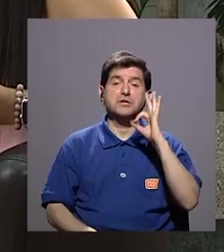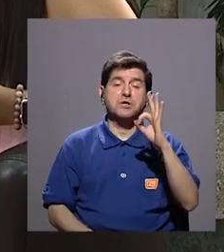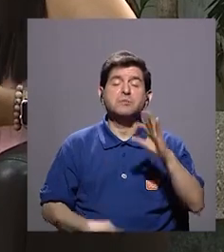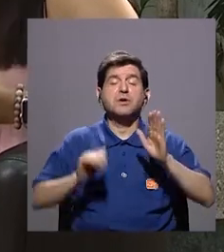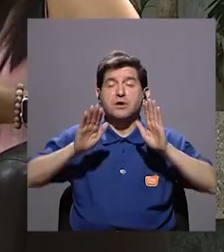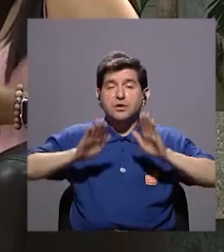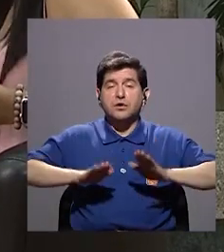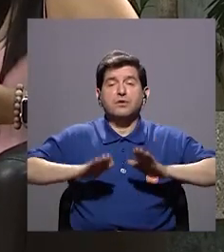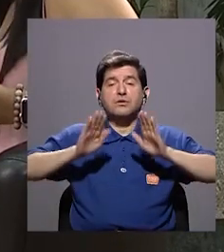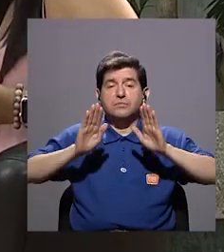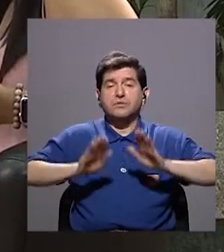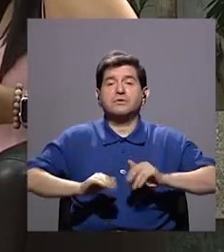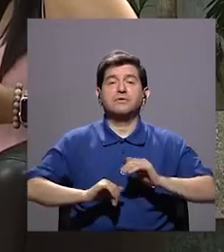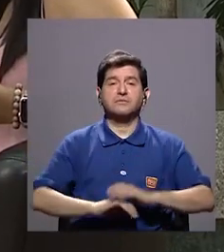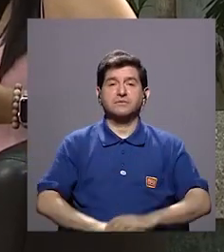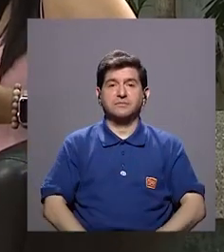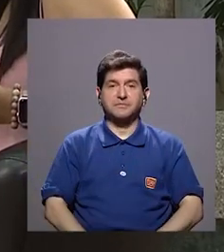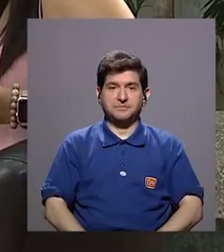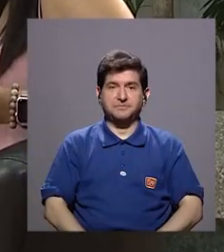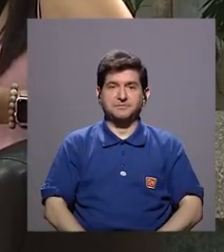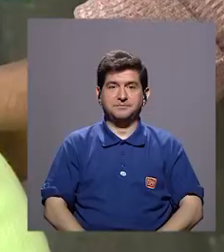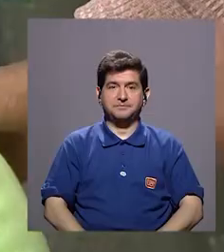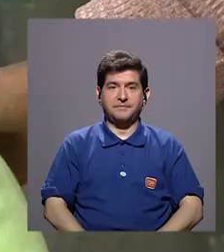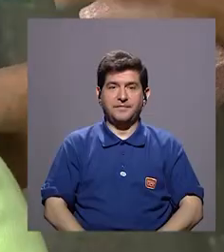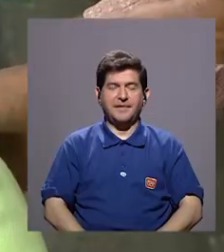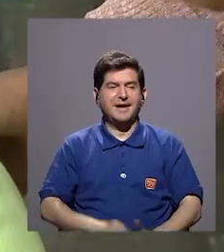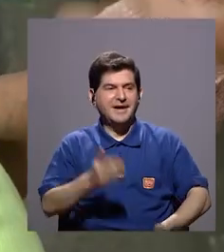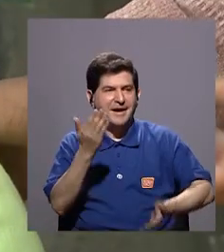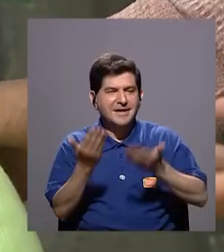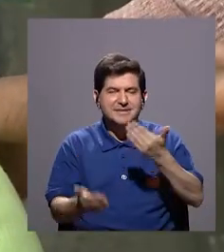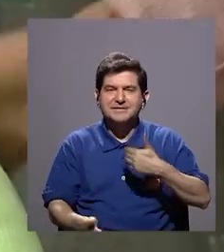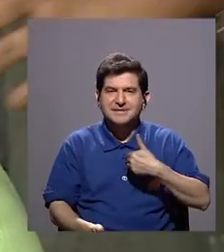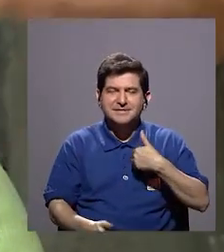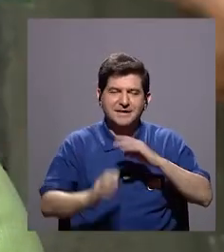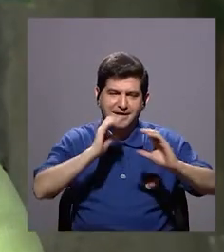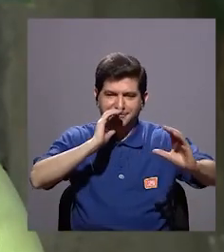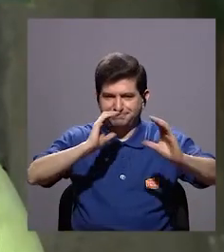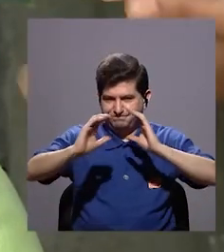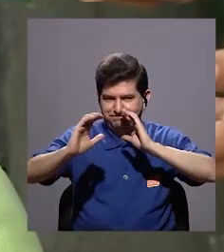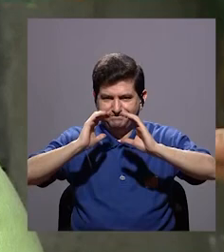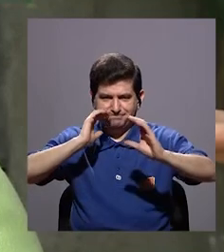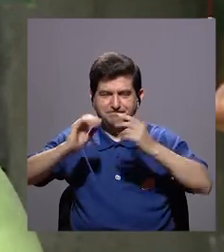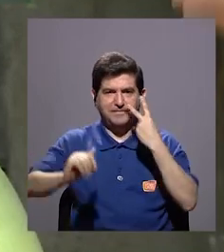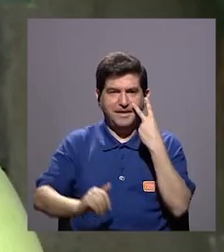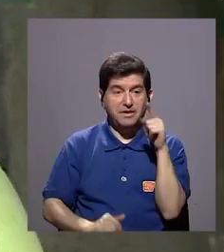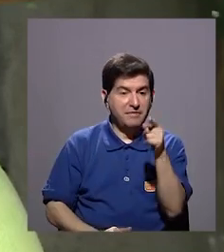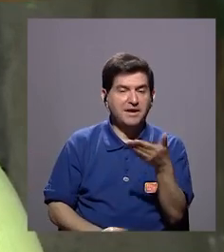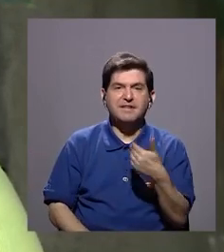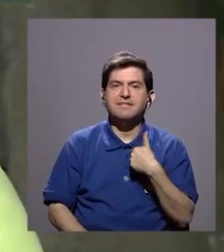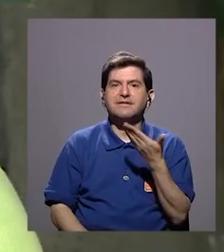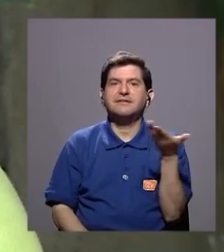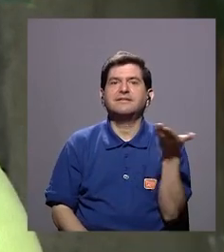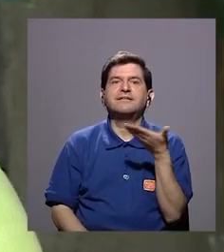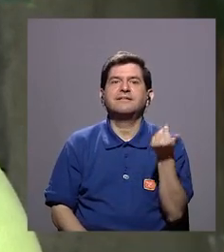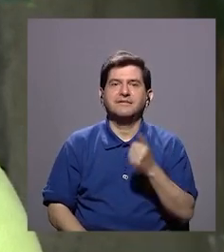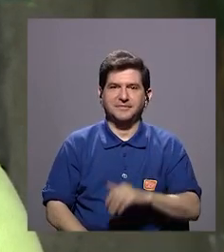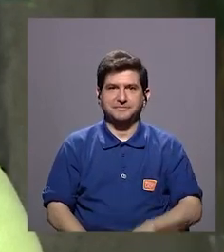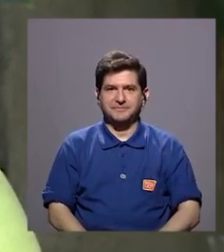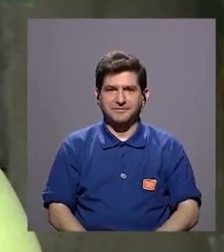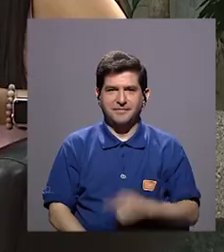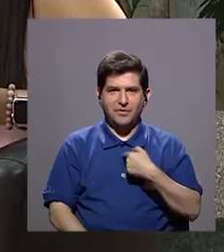sentir bien, me quiero sentir más tranquilo, digamos. Ajá. Entonces, eso es más como para tener una conversación y ver qué es lo que él